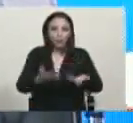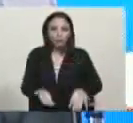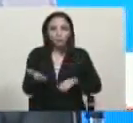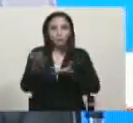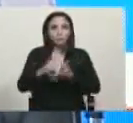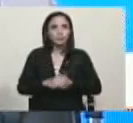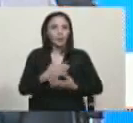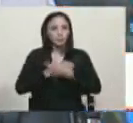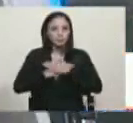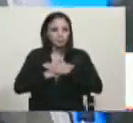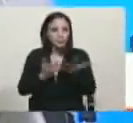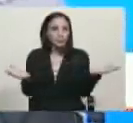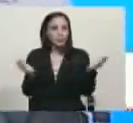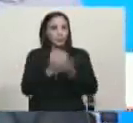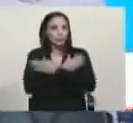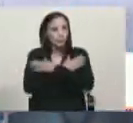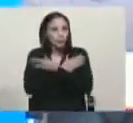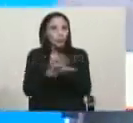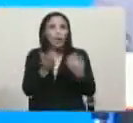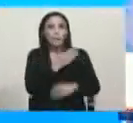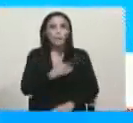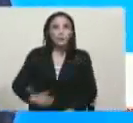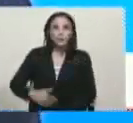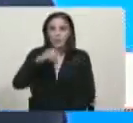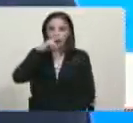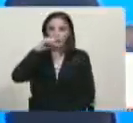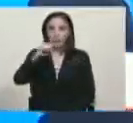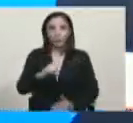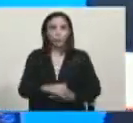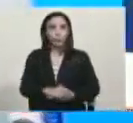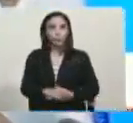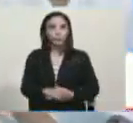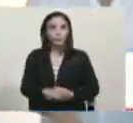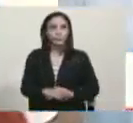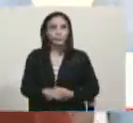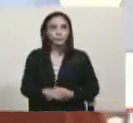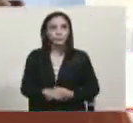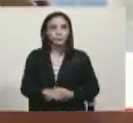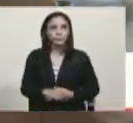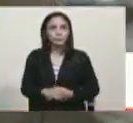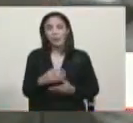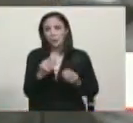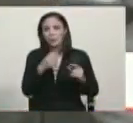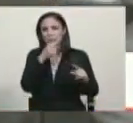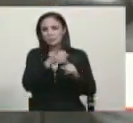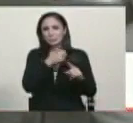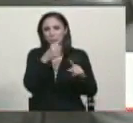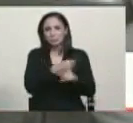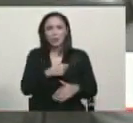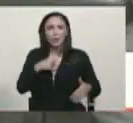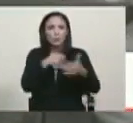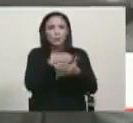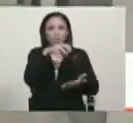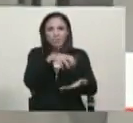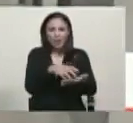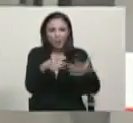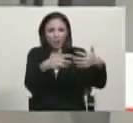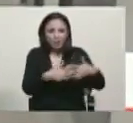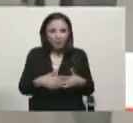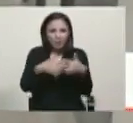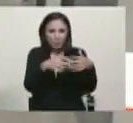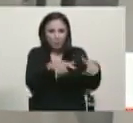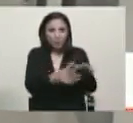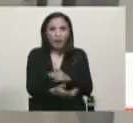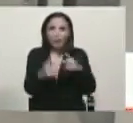recibimiento caluroso al jefe de Estado venezolano, Nicolás Maduro. Ante las agresiones externas, el pueblo de Venezuela